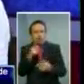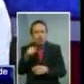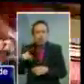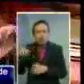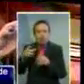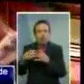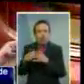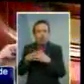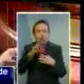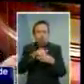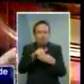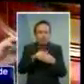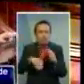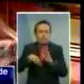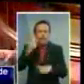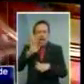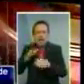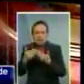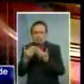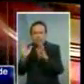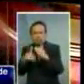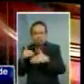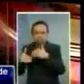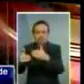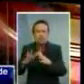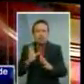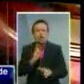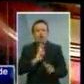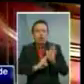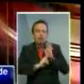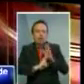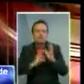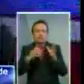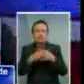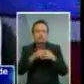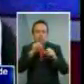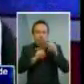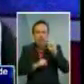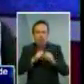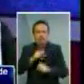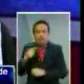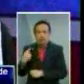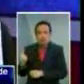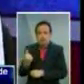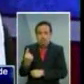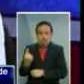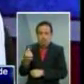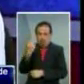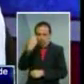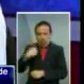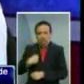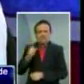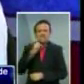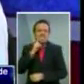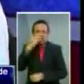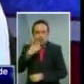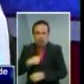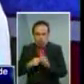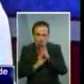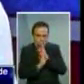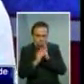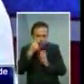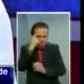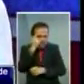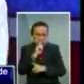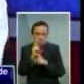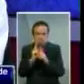¿por quién vota? ¿Por el más progresista o porque el que representa a los partidos? Ellos me conocen a mí como yo soy. Y yo no les escondo lo que pienso. Por lo